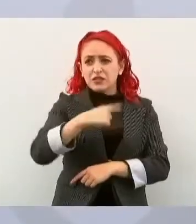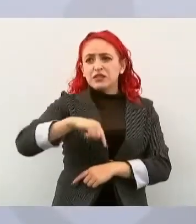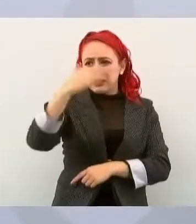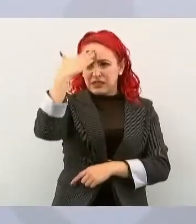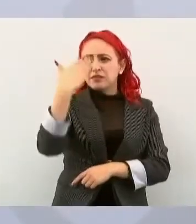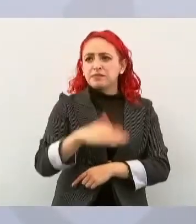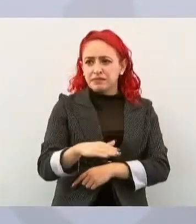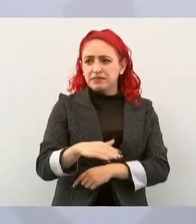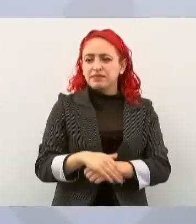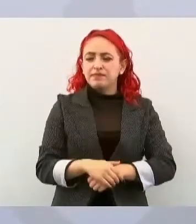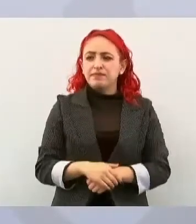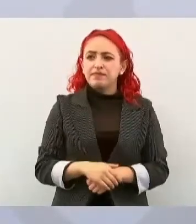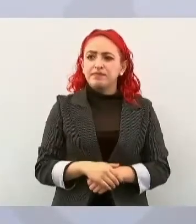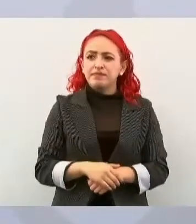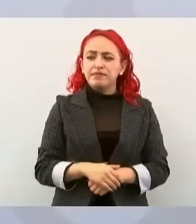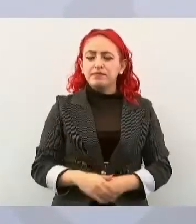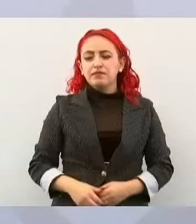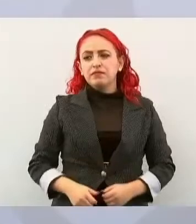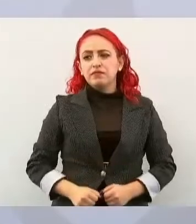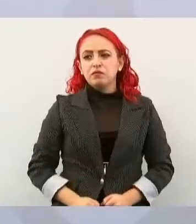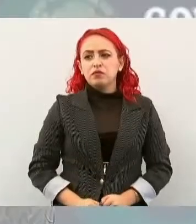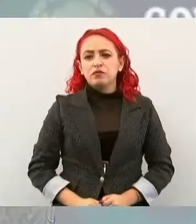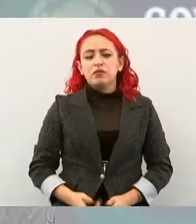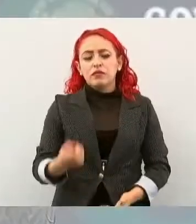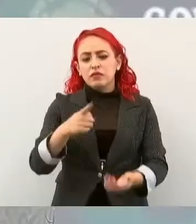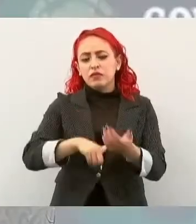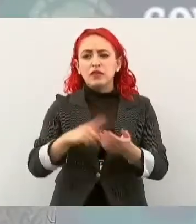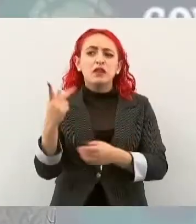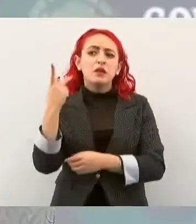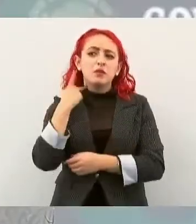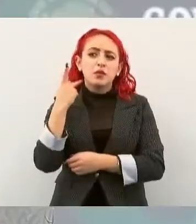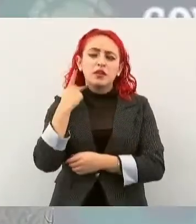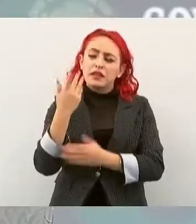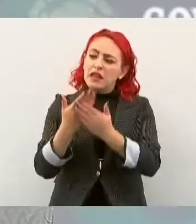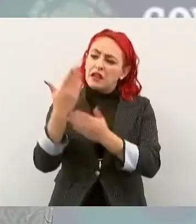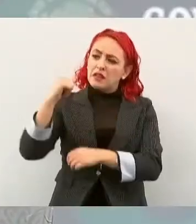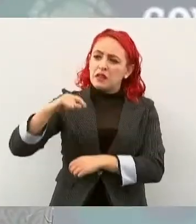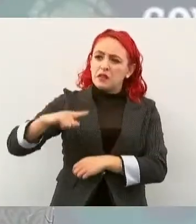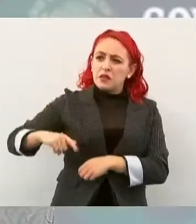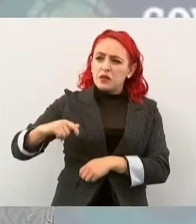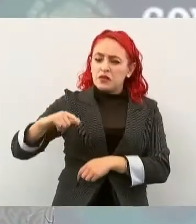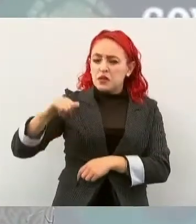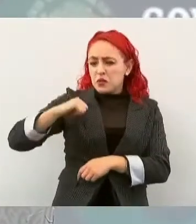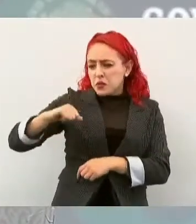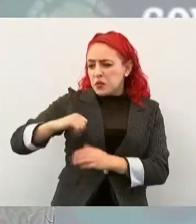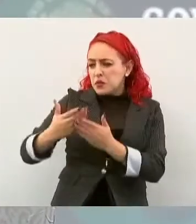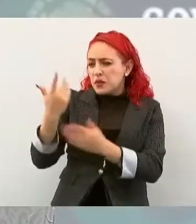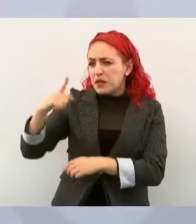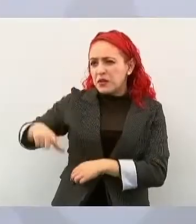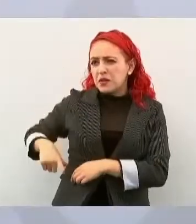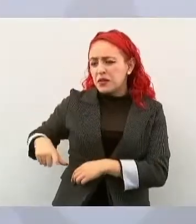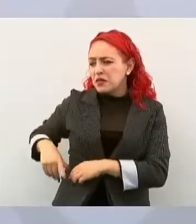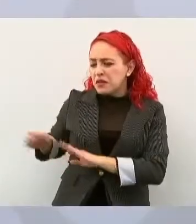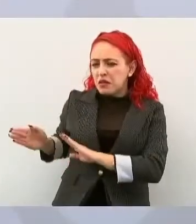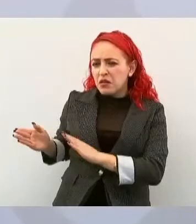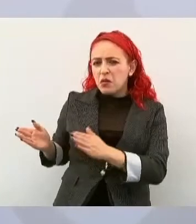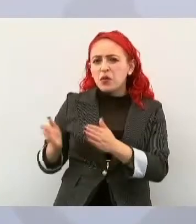sabemos. La política neoliberal nos llevó a